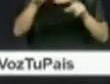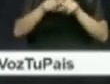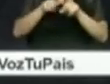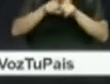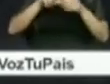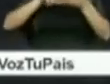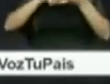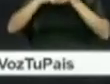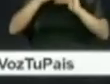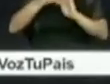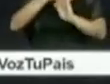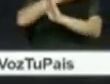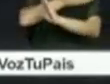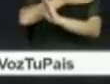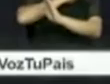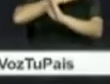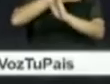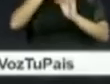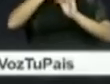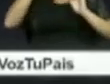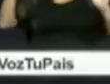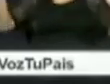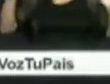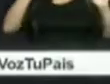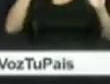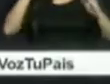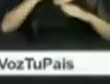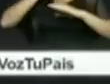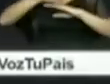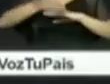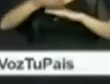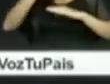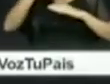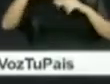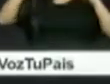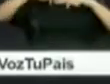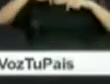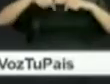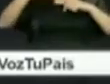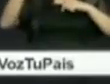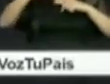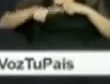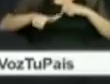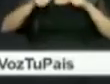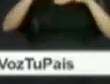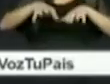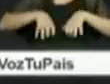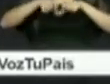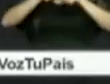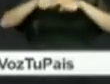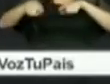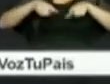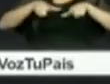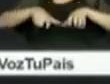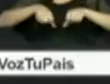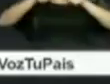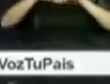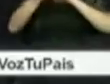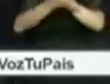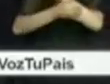antes y después, no solo en la vida cultural de Loja, que es una estupenda anfitriona, sino también del país